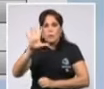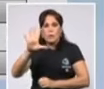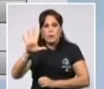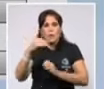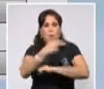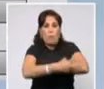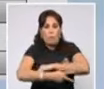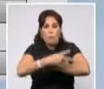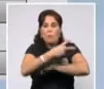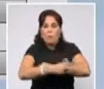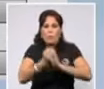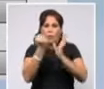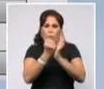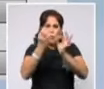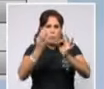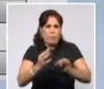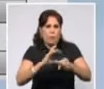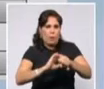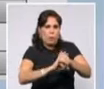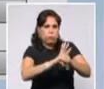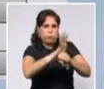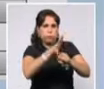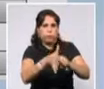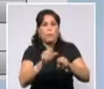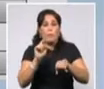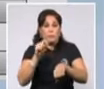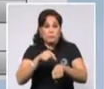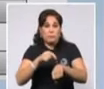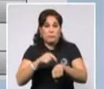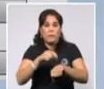países confirmados total hasta ahora